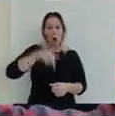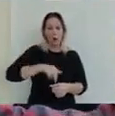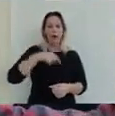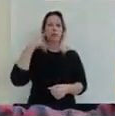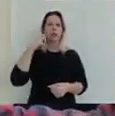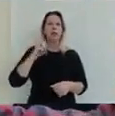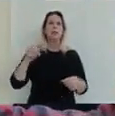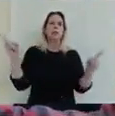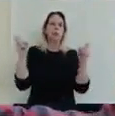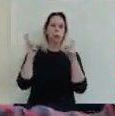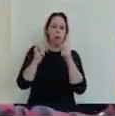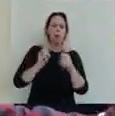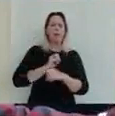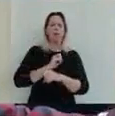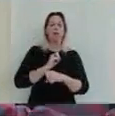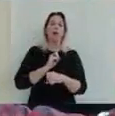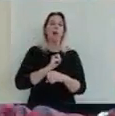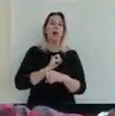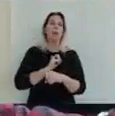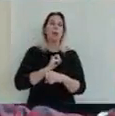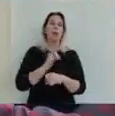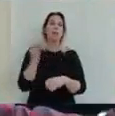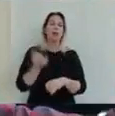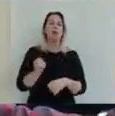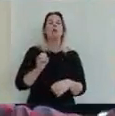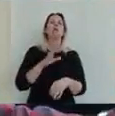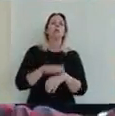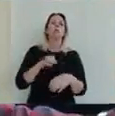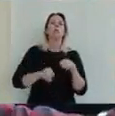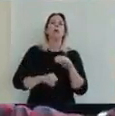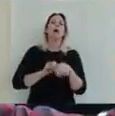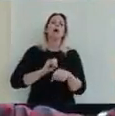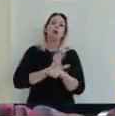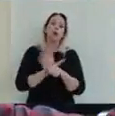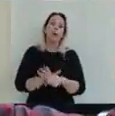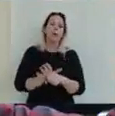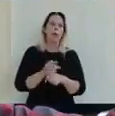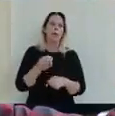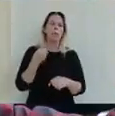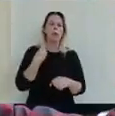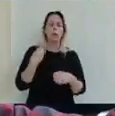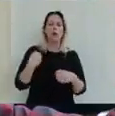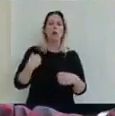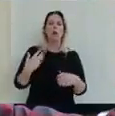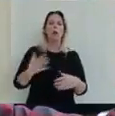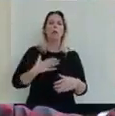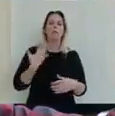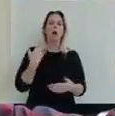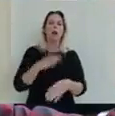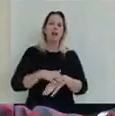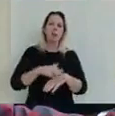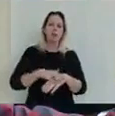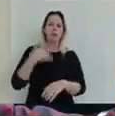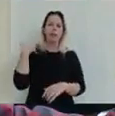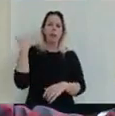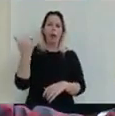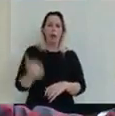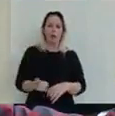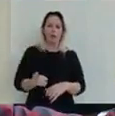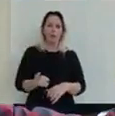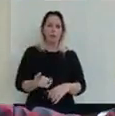tan vulnerable, la coherencia y la responsabilidad política e institucional. La contracara de